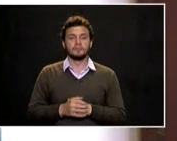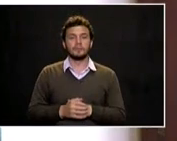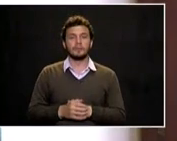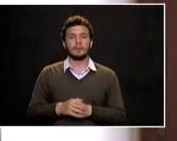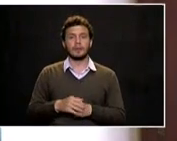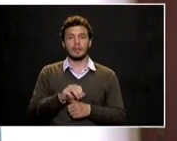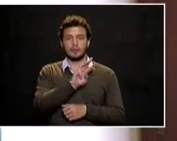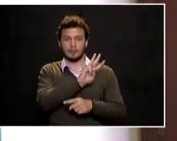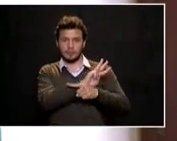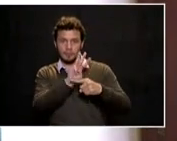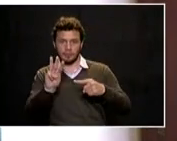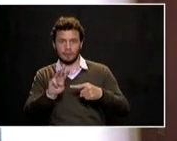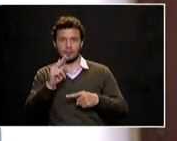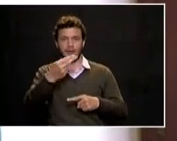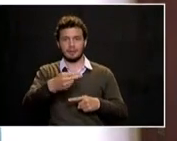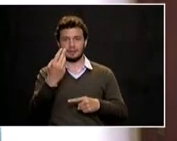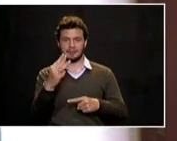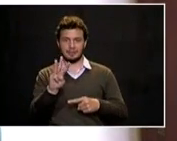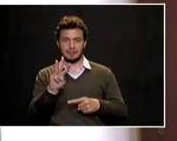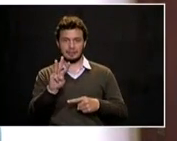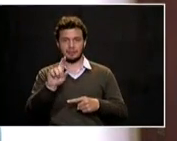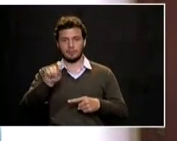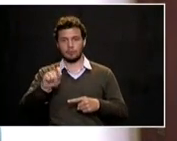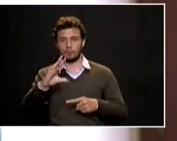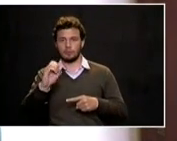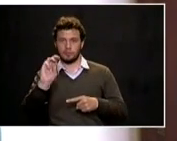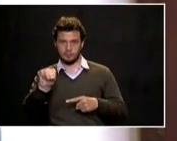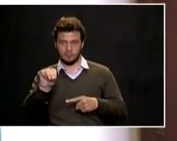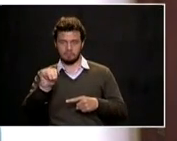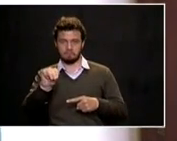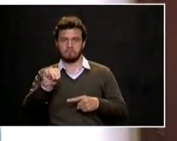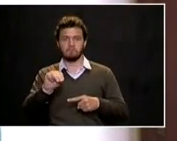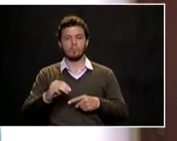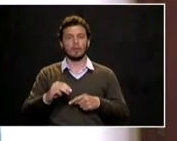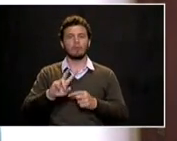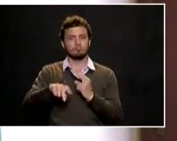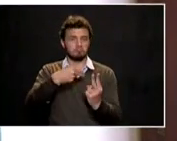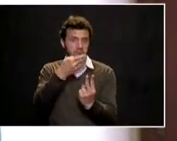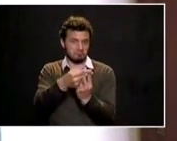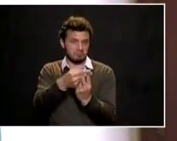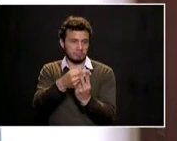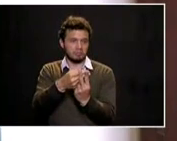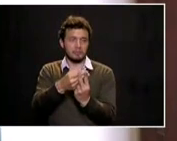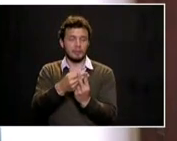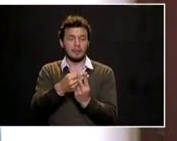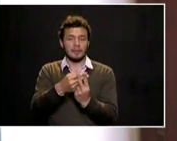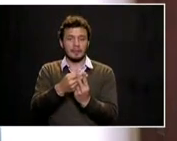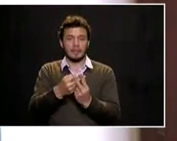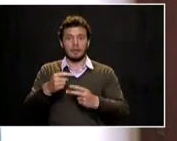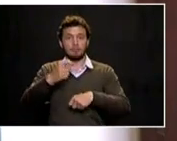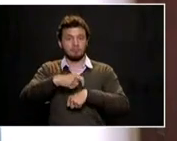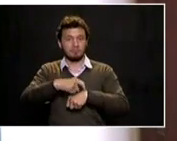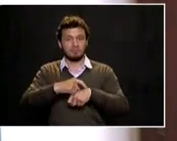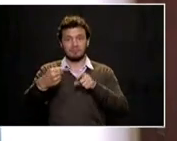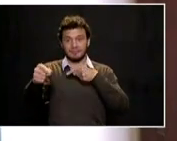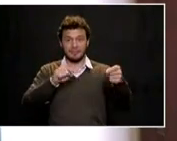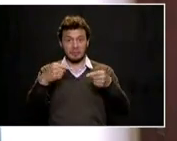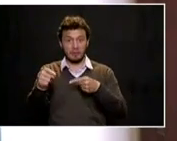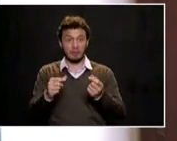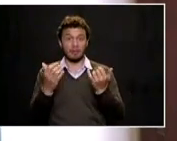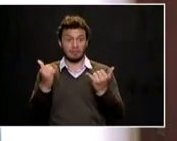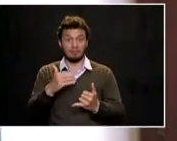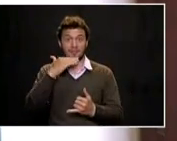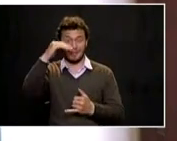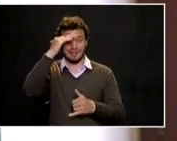www.h13n.com. Recuerde participar con el hashtag La Hora del Debate, ya es tendencia en Medellín. Muy bien, vamos entonces con